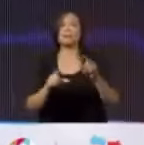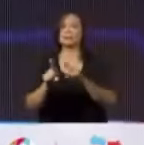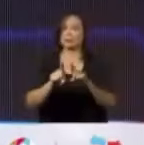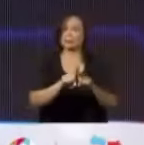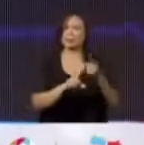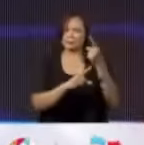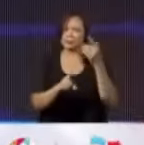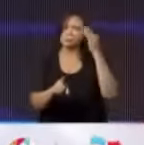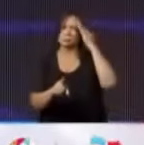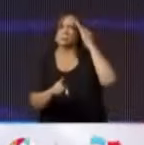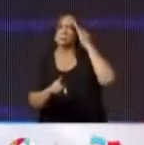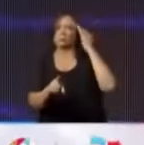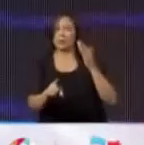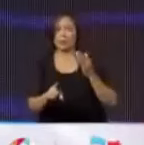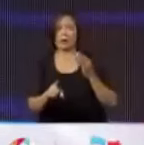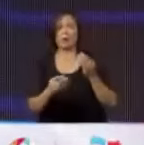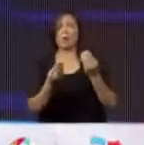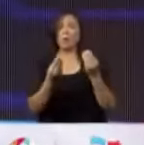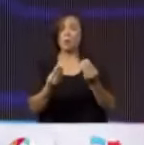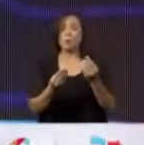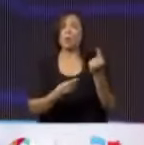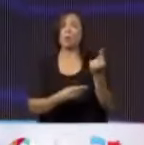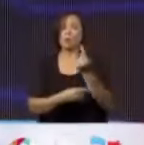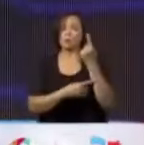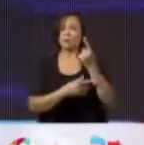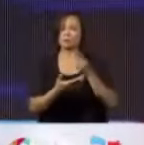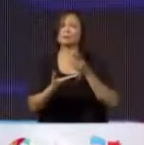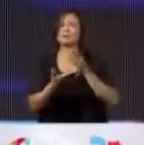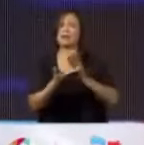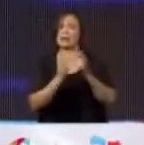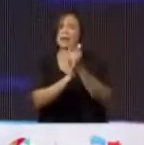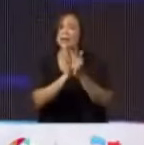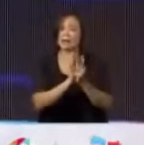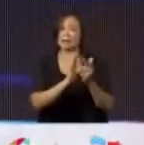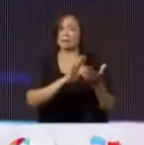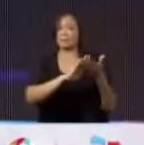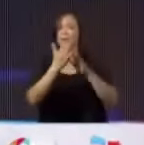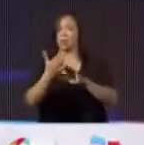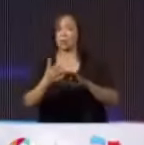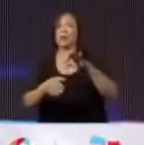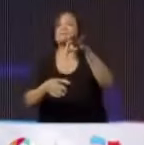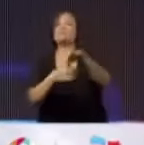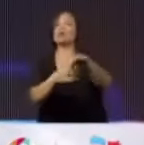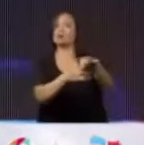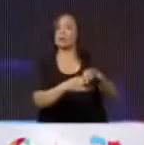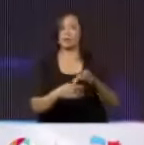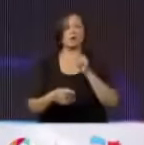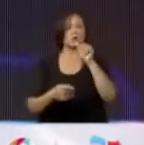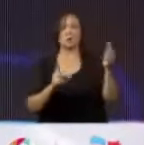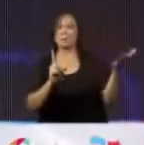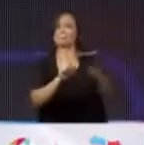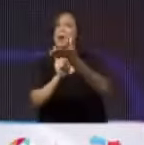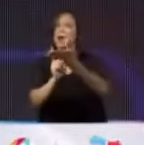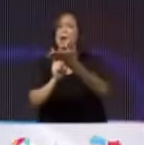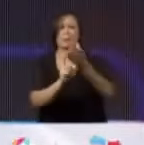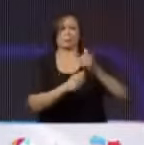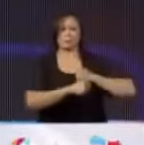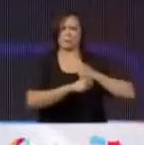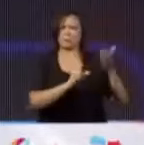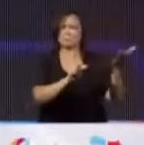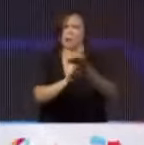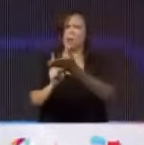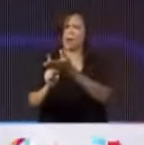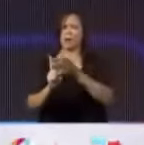por supuesto ya se sabe que la única forma legítima y legal de acceder al poder es por vía electoral. Ya no más golpes de Estado militares de